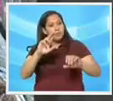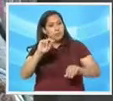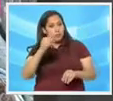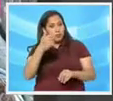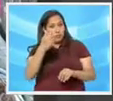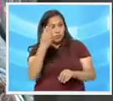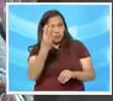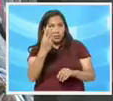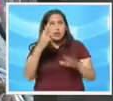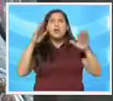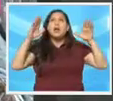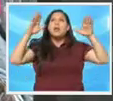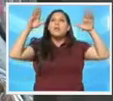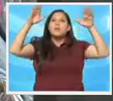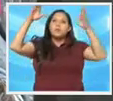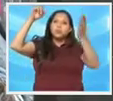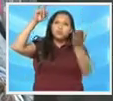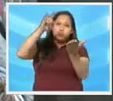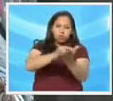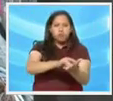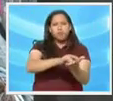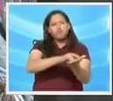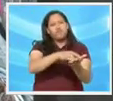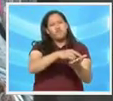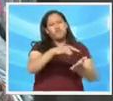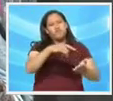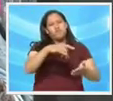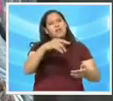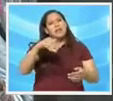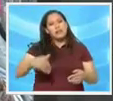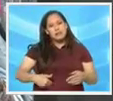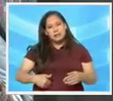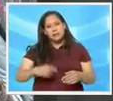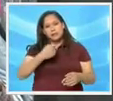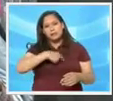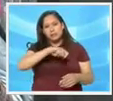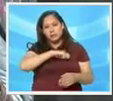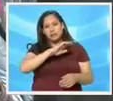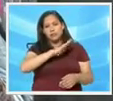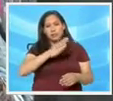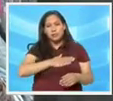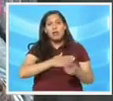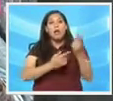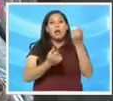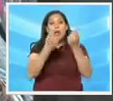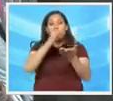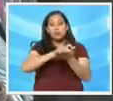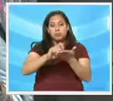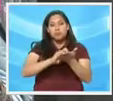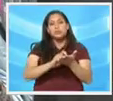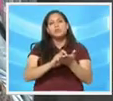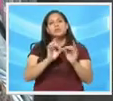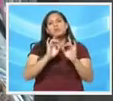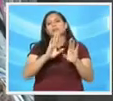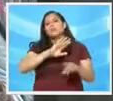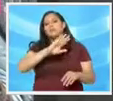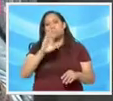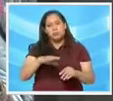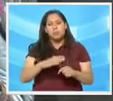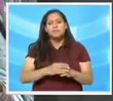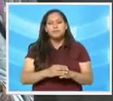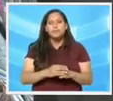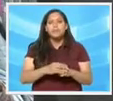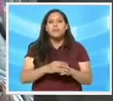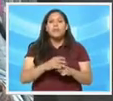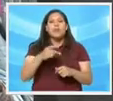en un avionazo en Madrid. Sí. La verdad es que murieron varios escritores ahí muy queridos. Pero